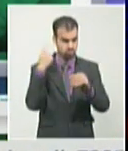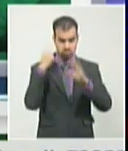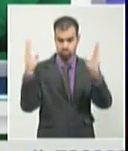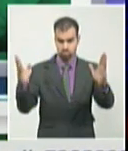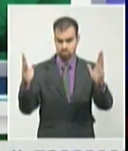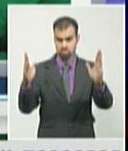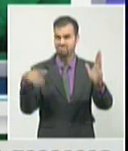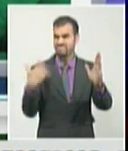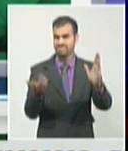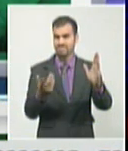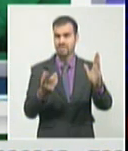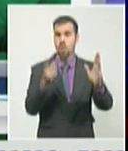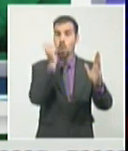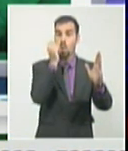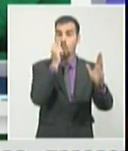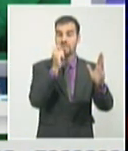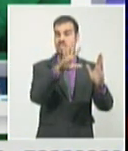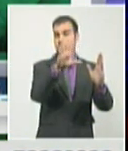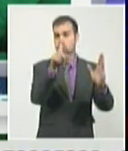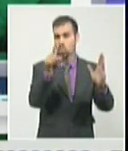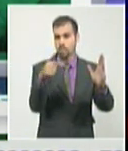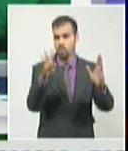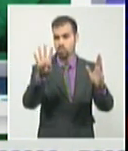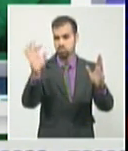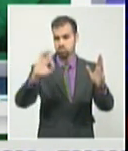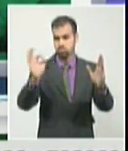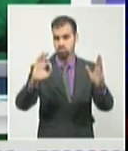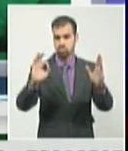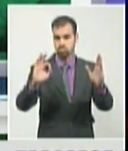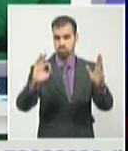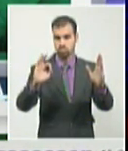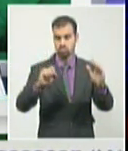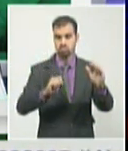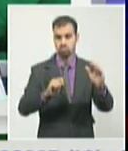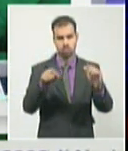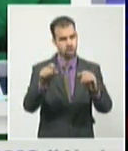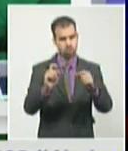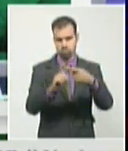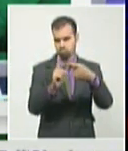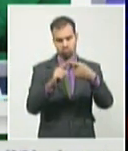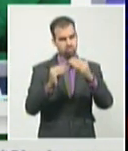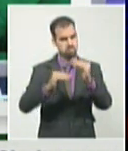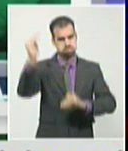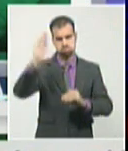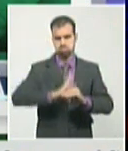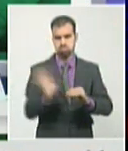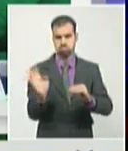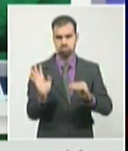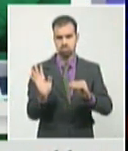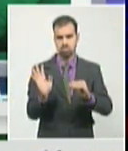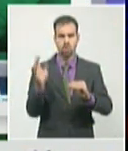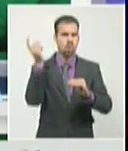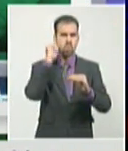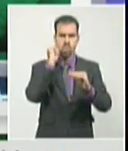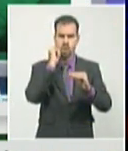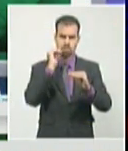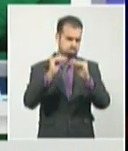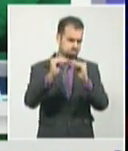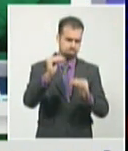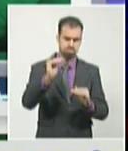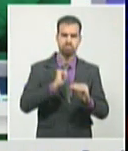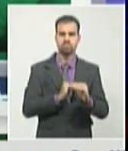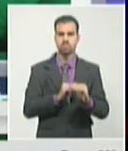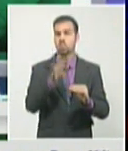culminó con el 51,4 por ciento sigue siendo superior al femenino fue un